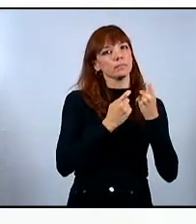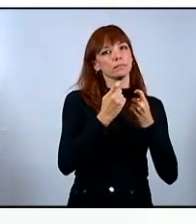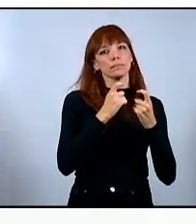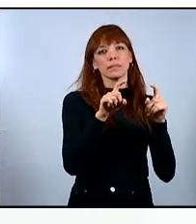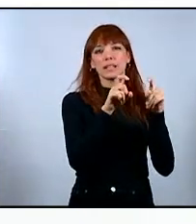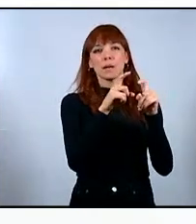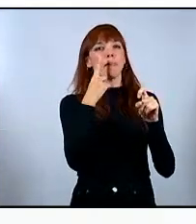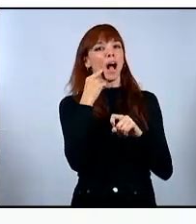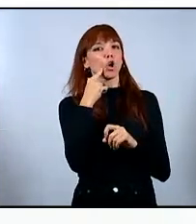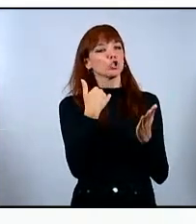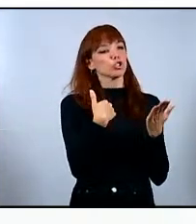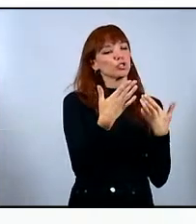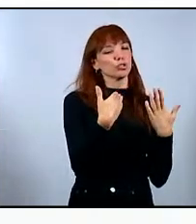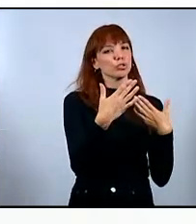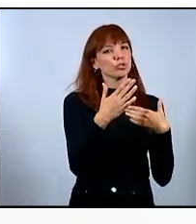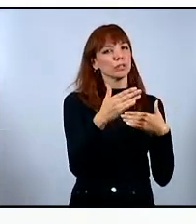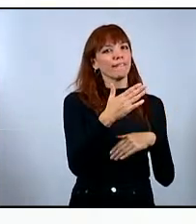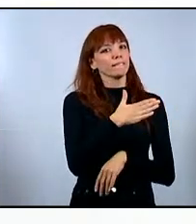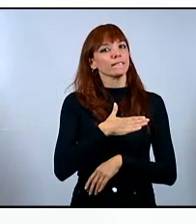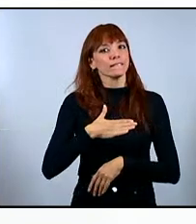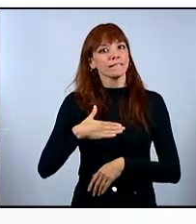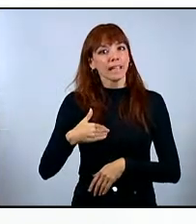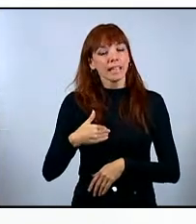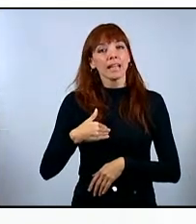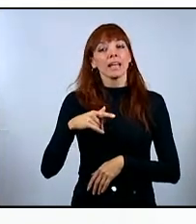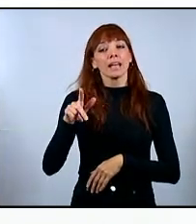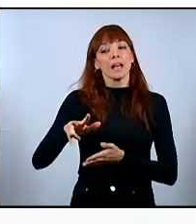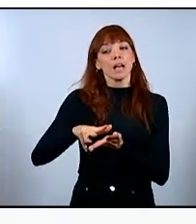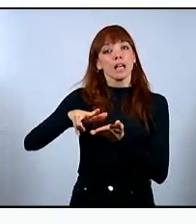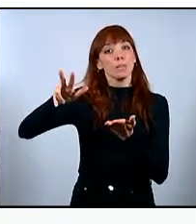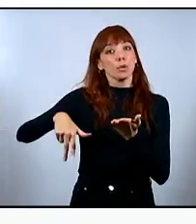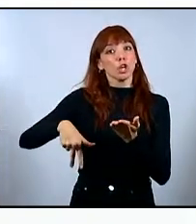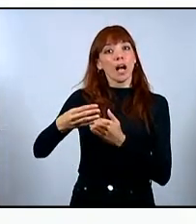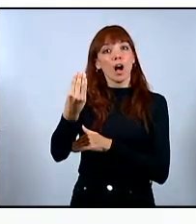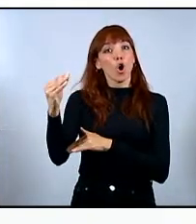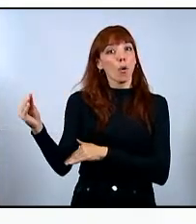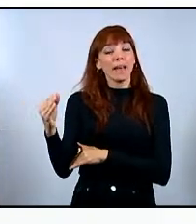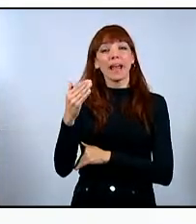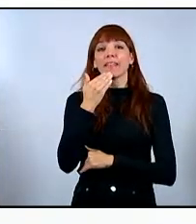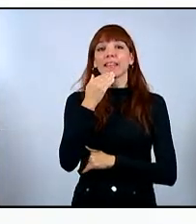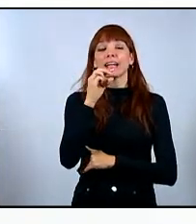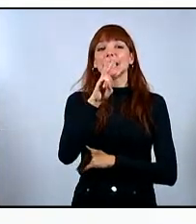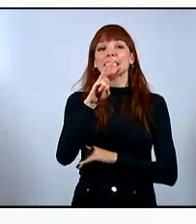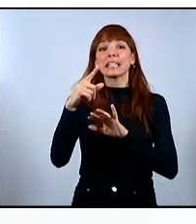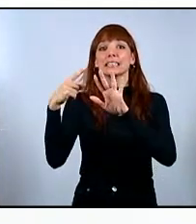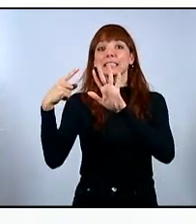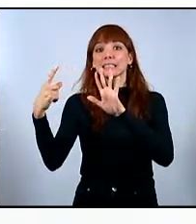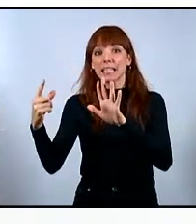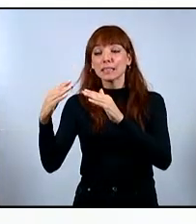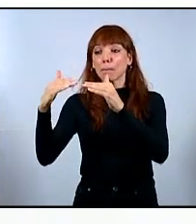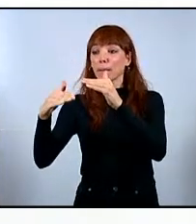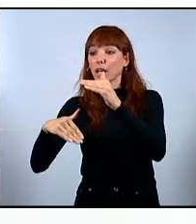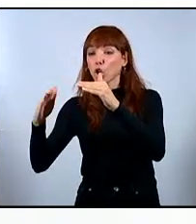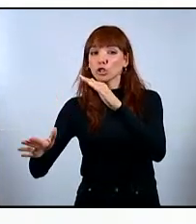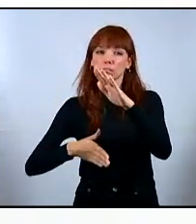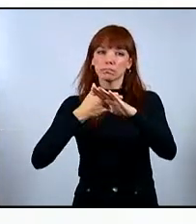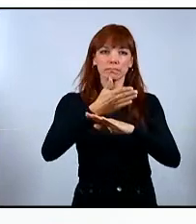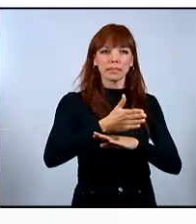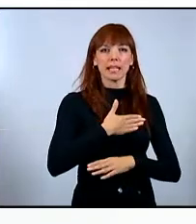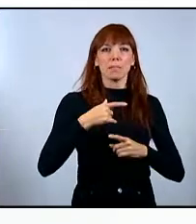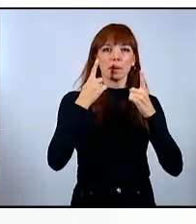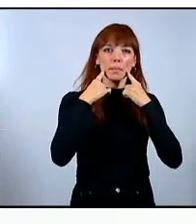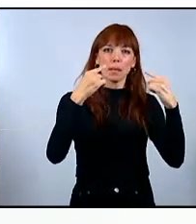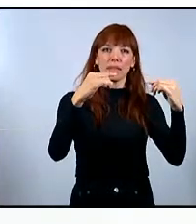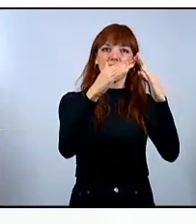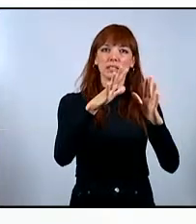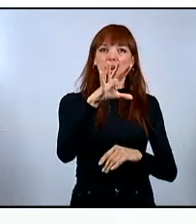para avalar hasta el 95% de las hipotecas a los jóvenes menores de 36 años que vayan a adquirir su primera vivienda.